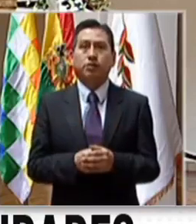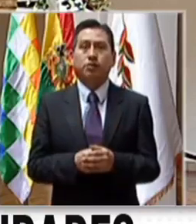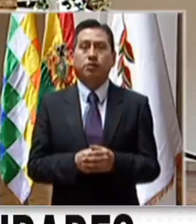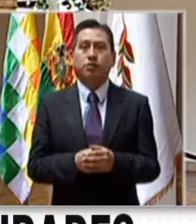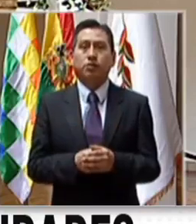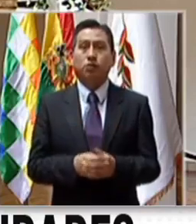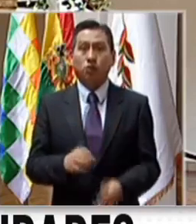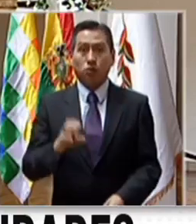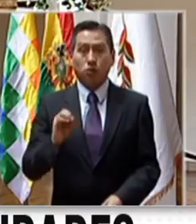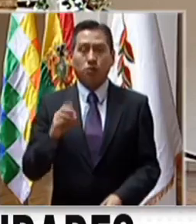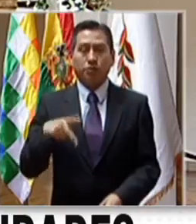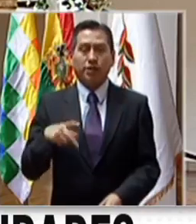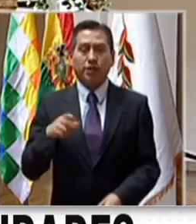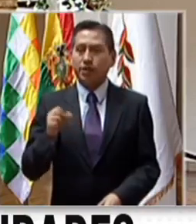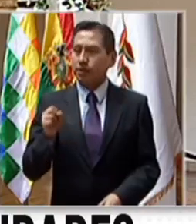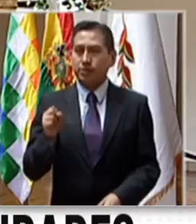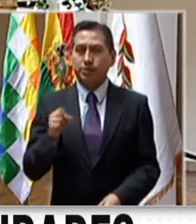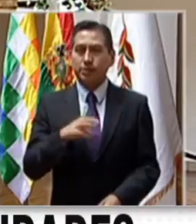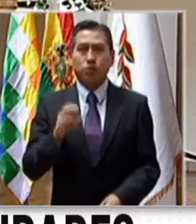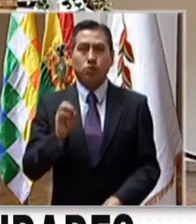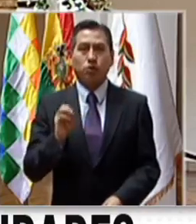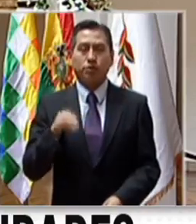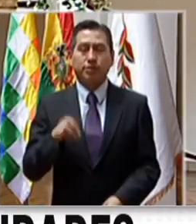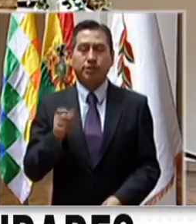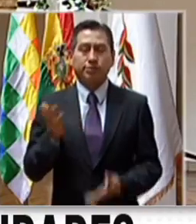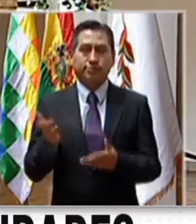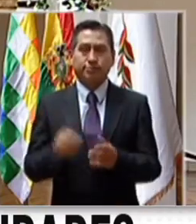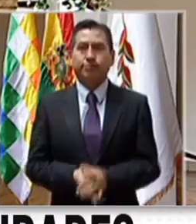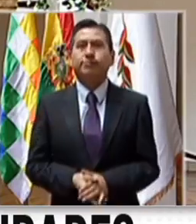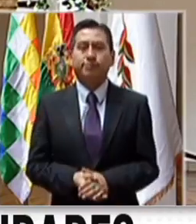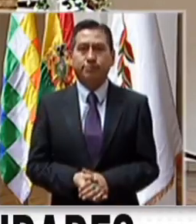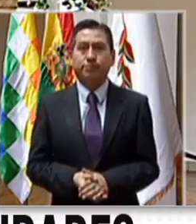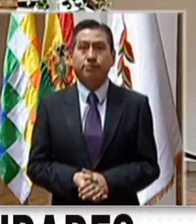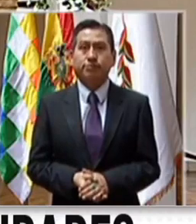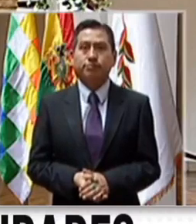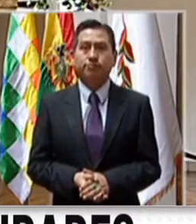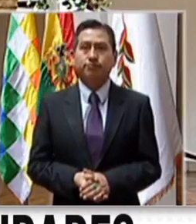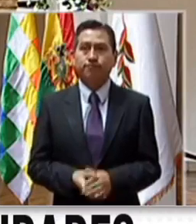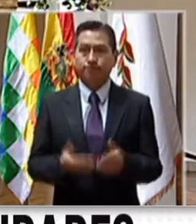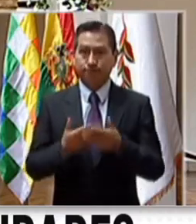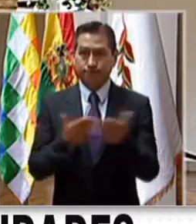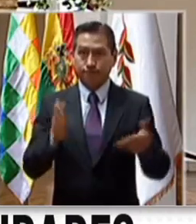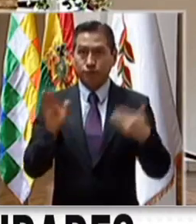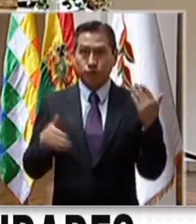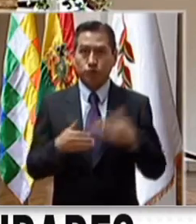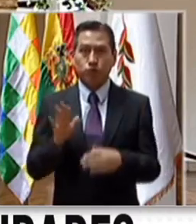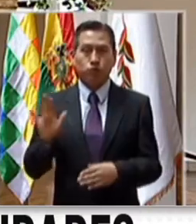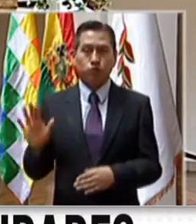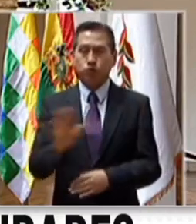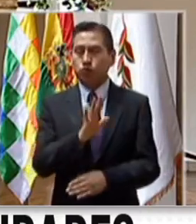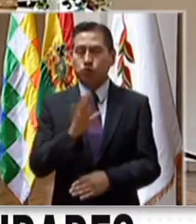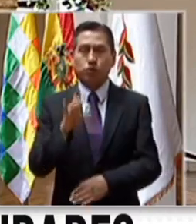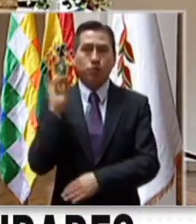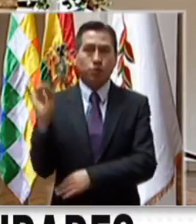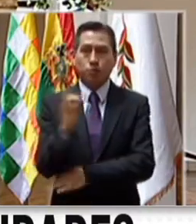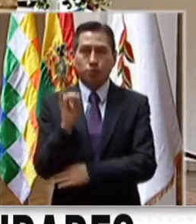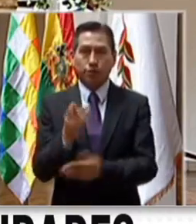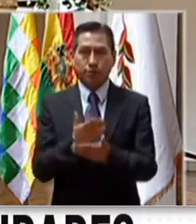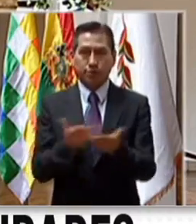gabinete ministerial para hacer anuncios importantes desde Palacio de Gobierno. Escuchemos. A todo el